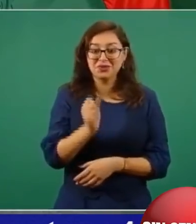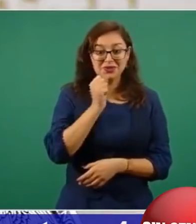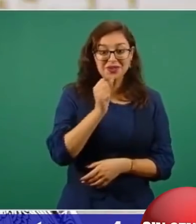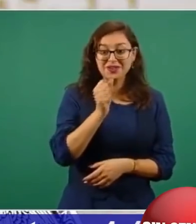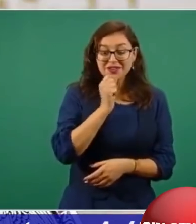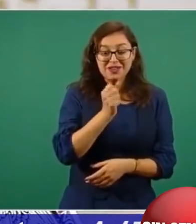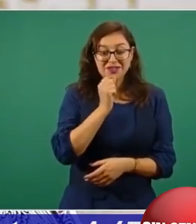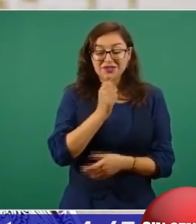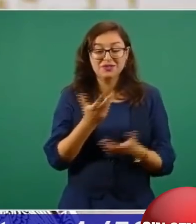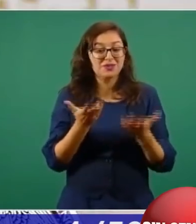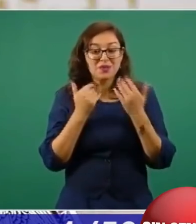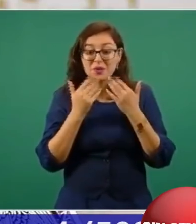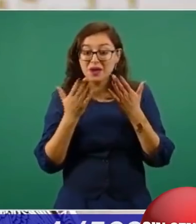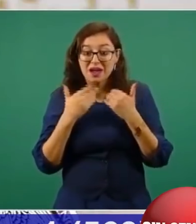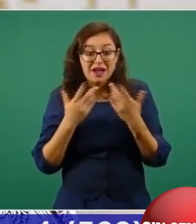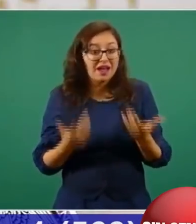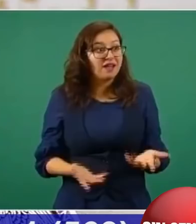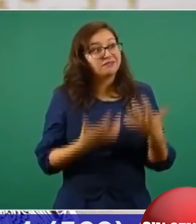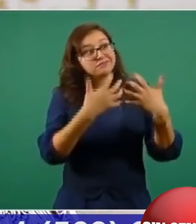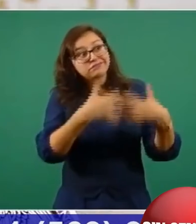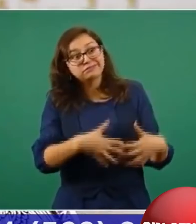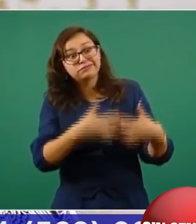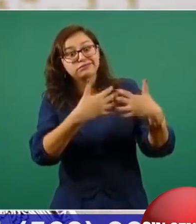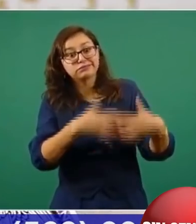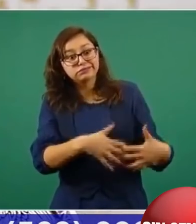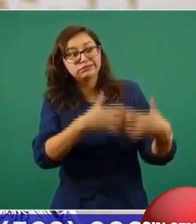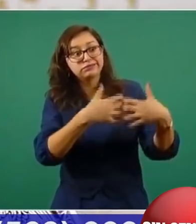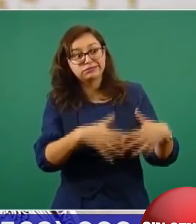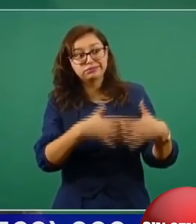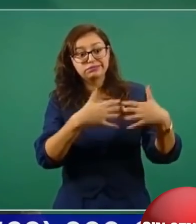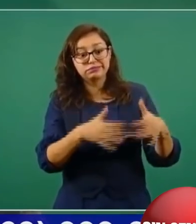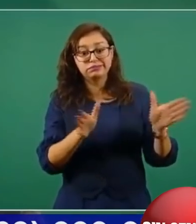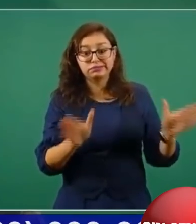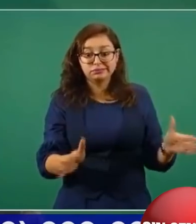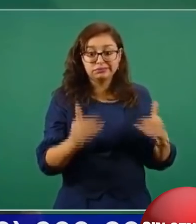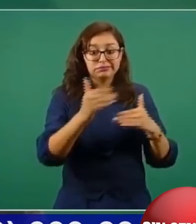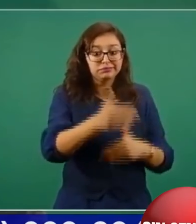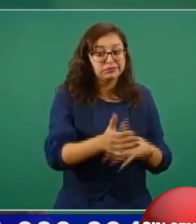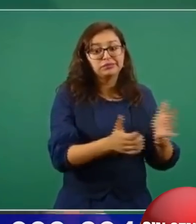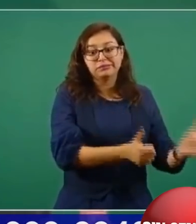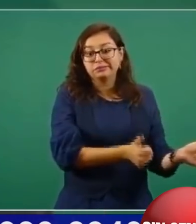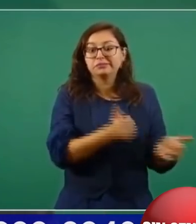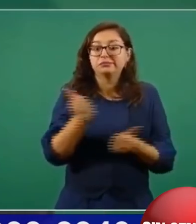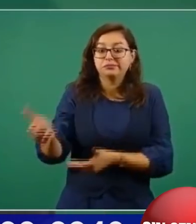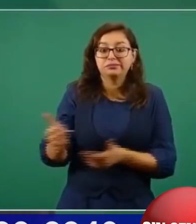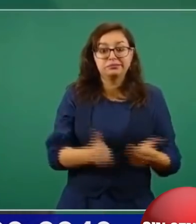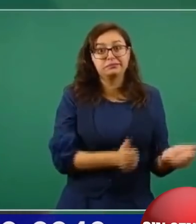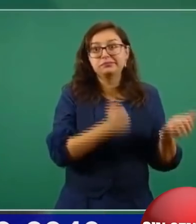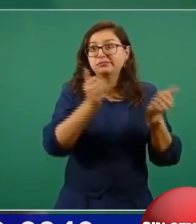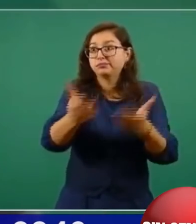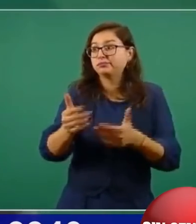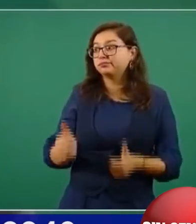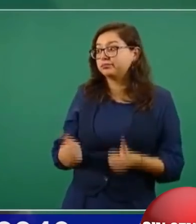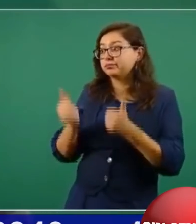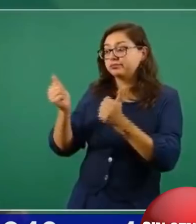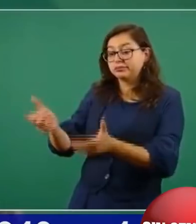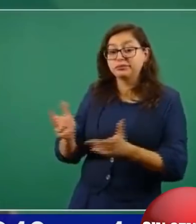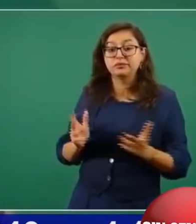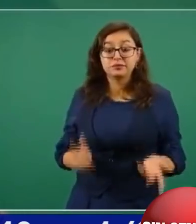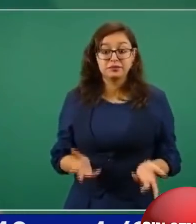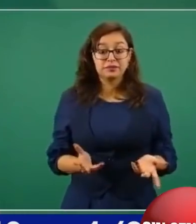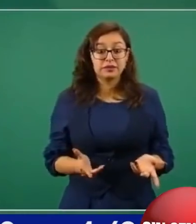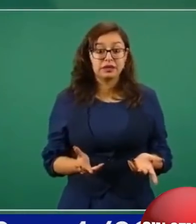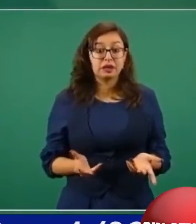están fabricando. Conforme se fabrican, se transportan a los países que tenemos contratos y conforme llegan, en algunos países